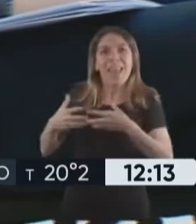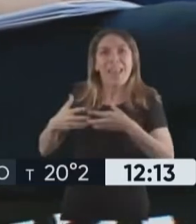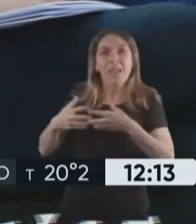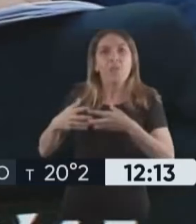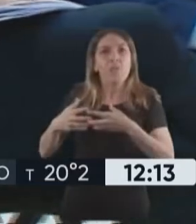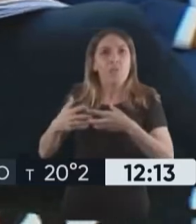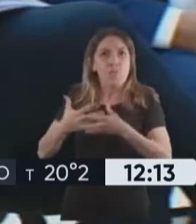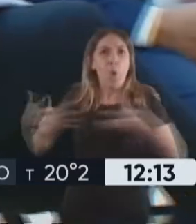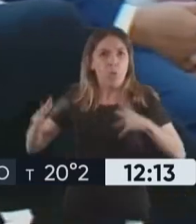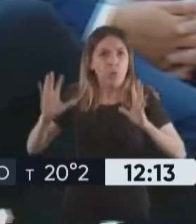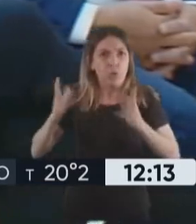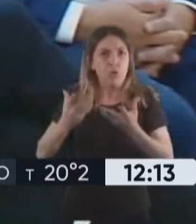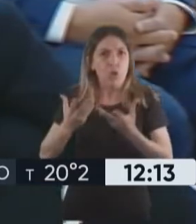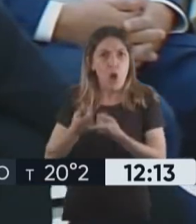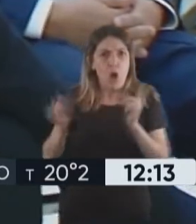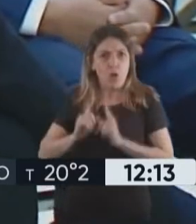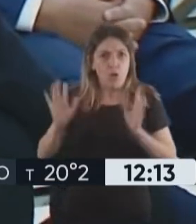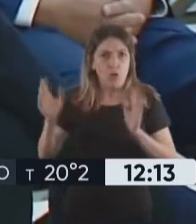que es amplia que